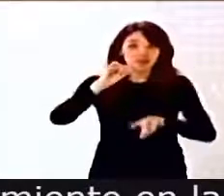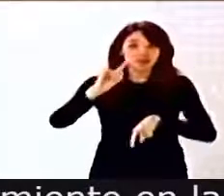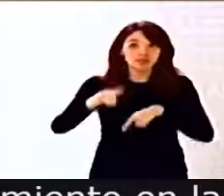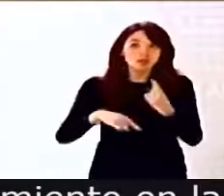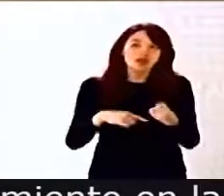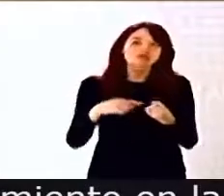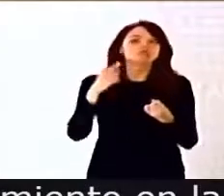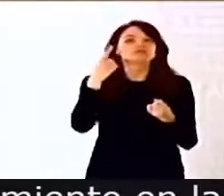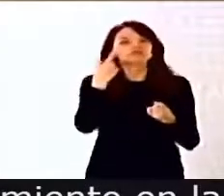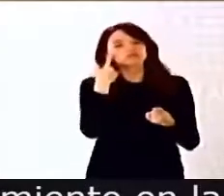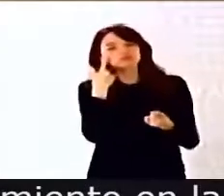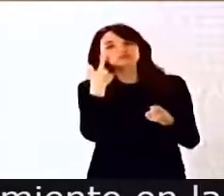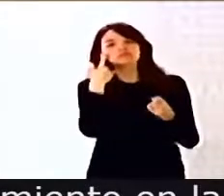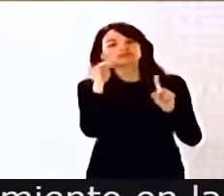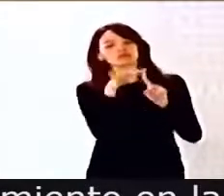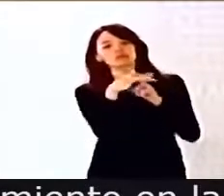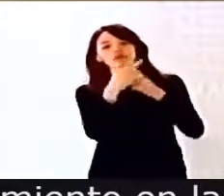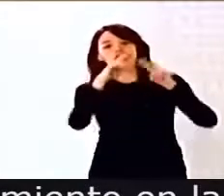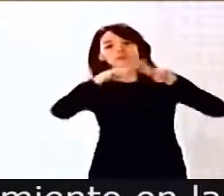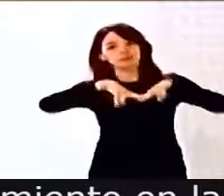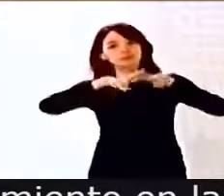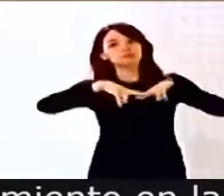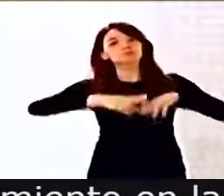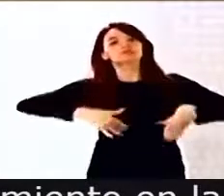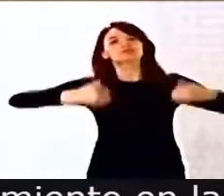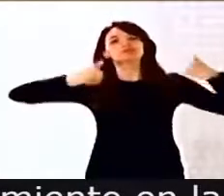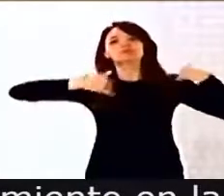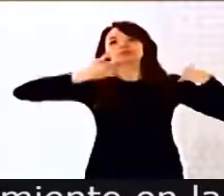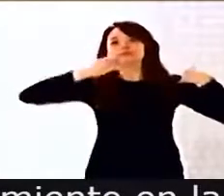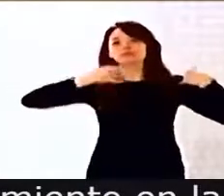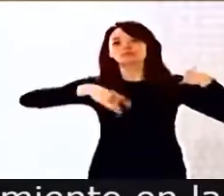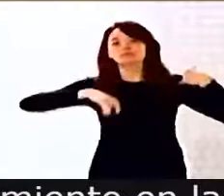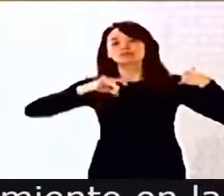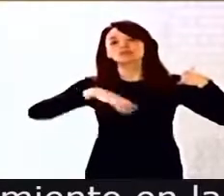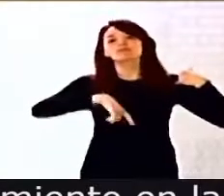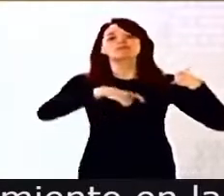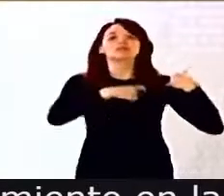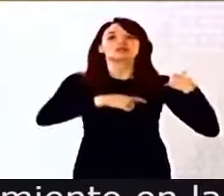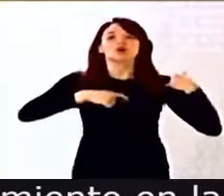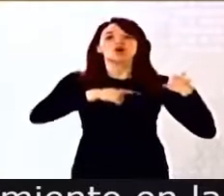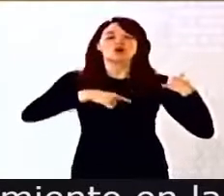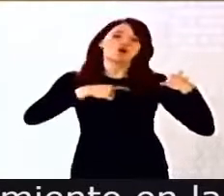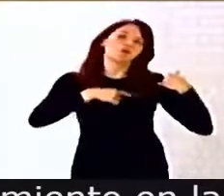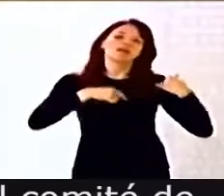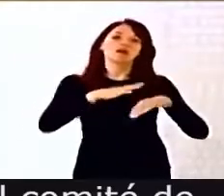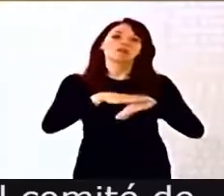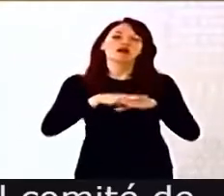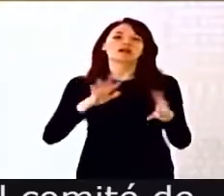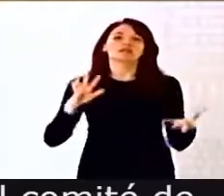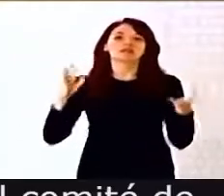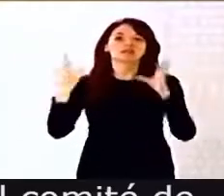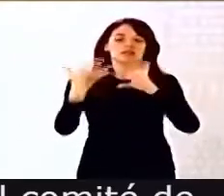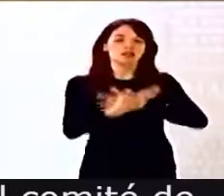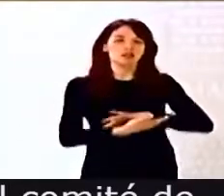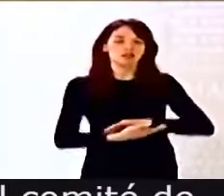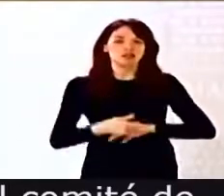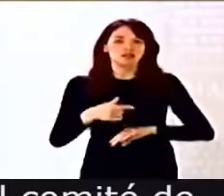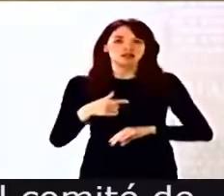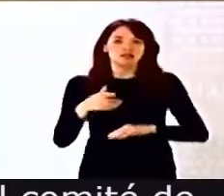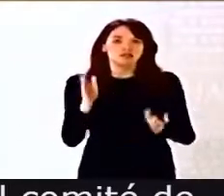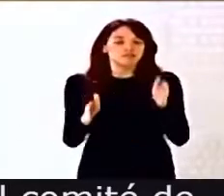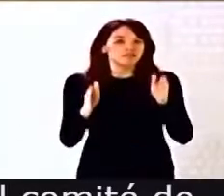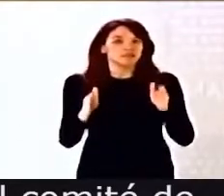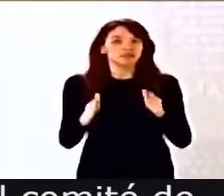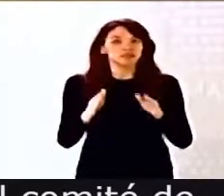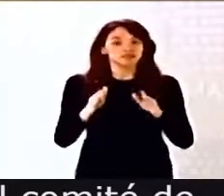lo estudiaremos, lo estudiará el Comité de Transición de la Comunidad Autónoma de Extremadura y elevará un